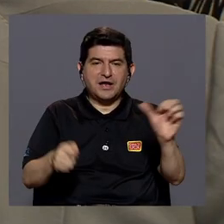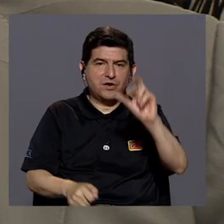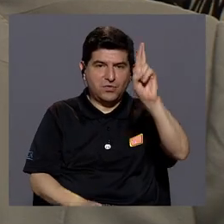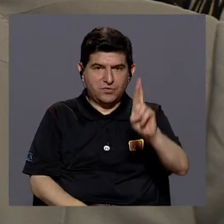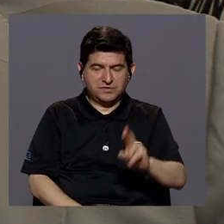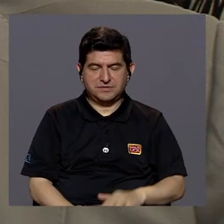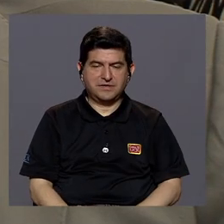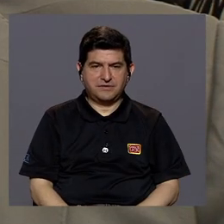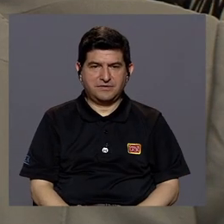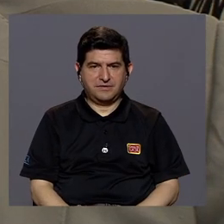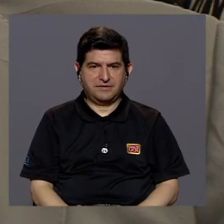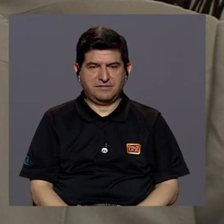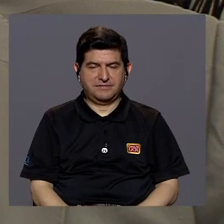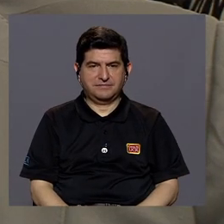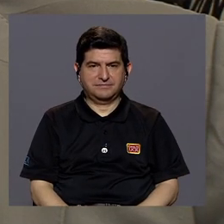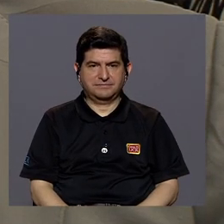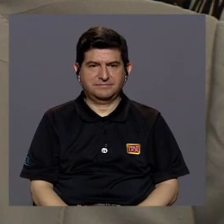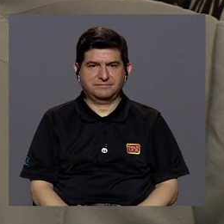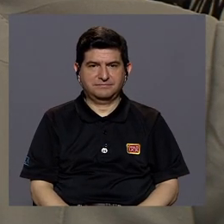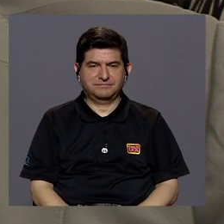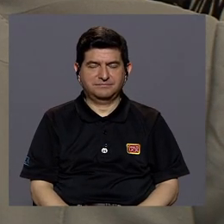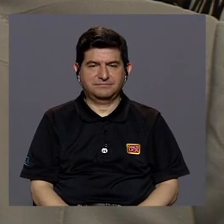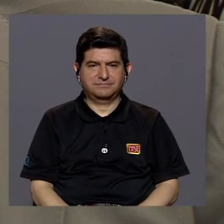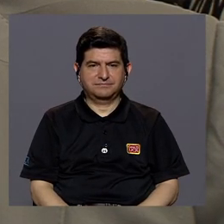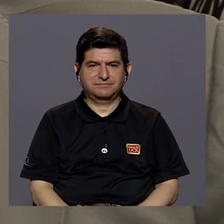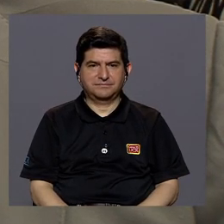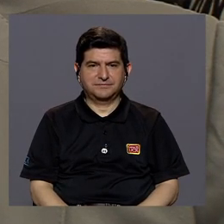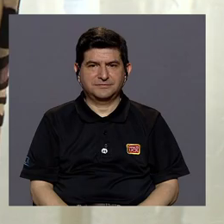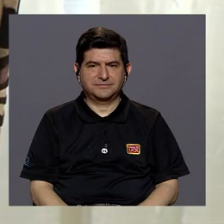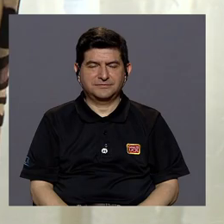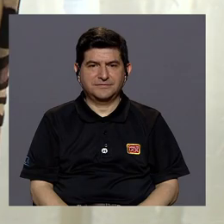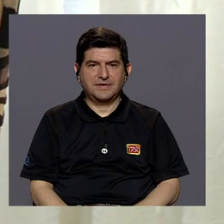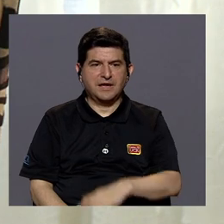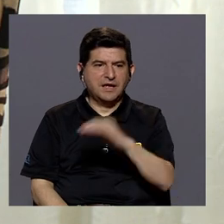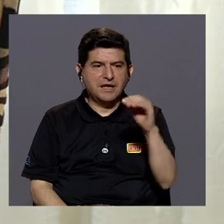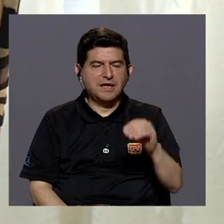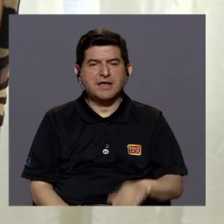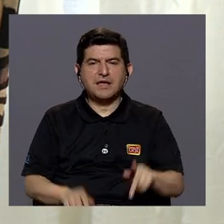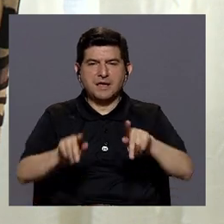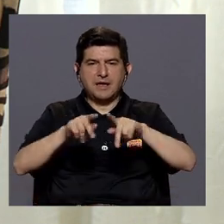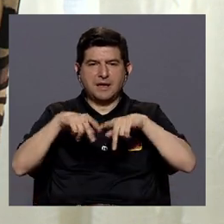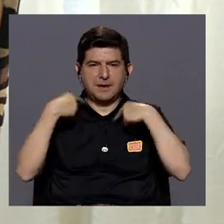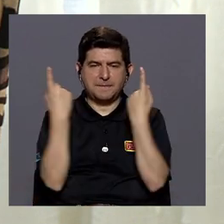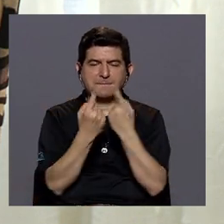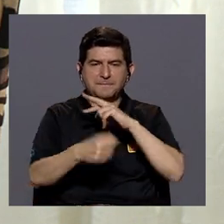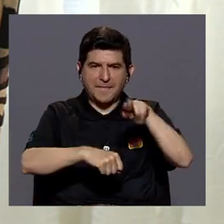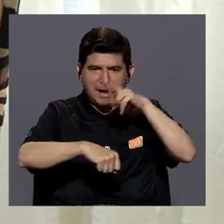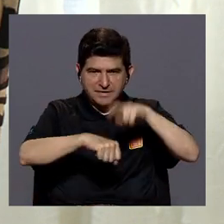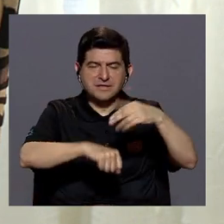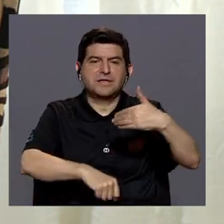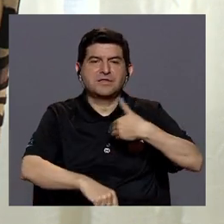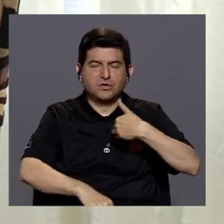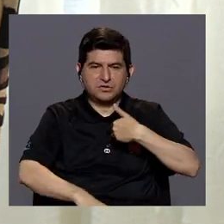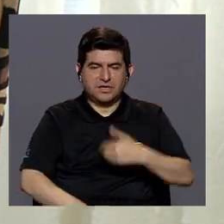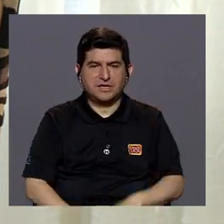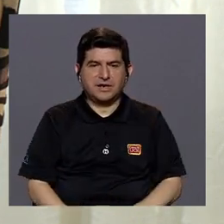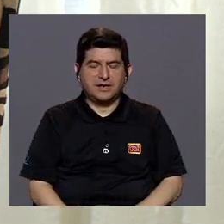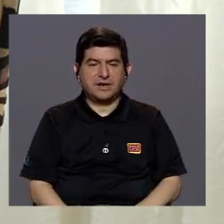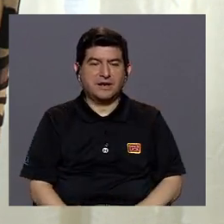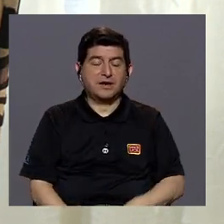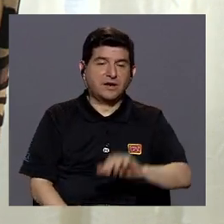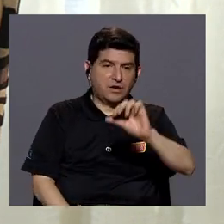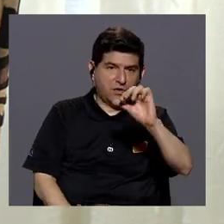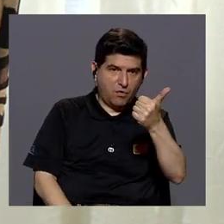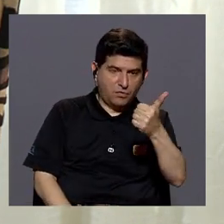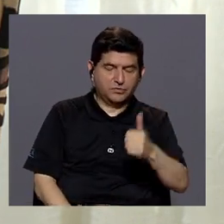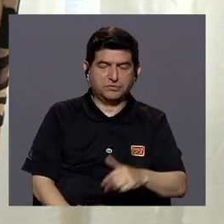del portecismo. Y el Partido Republicano tenía la segunda, el